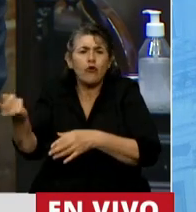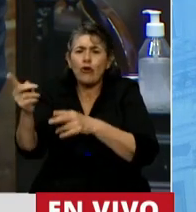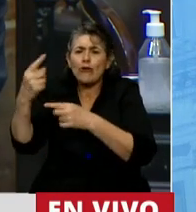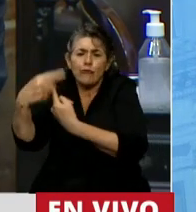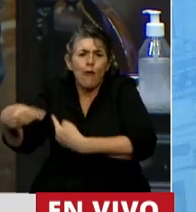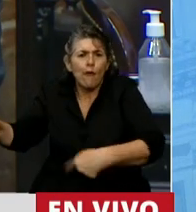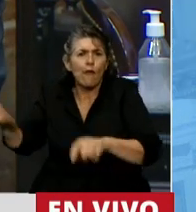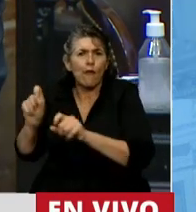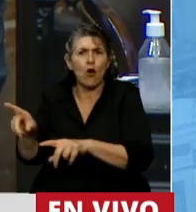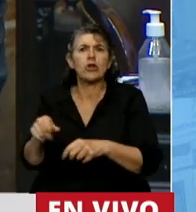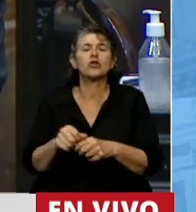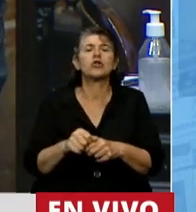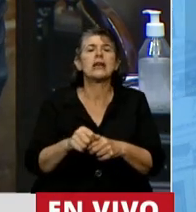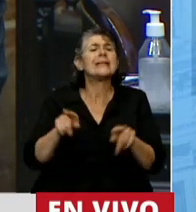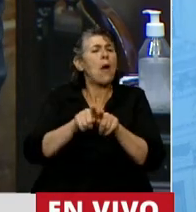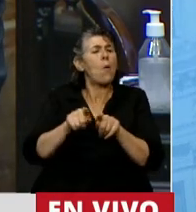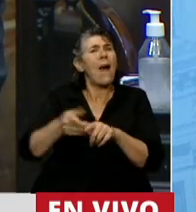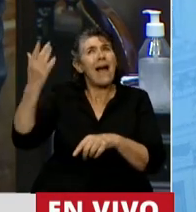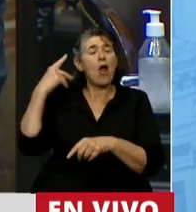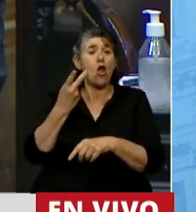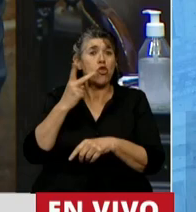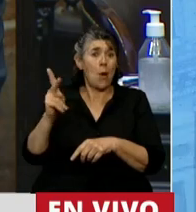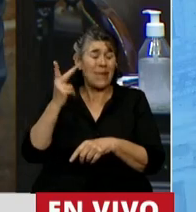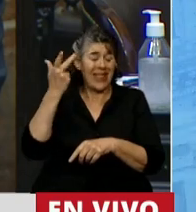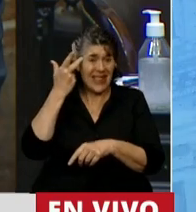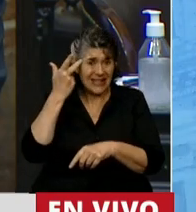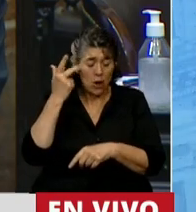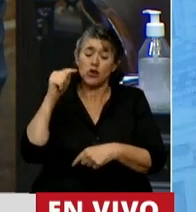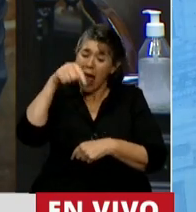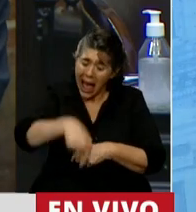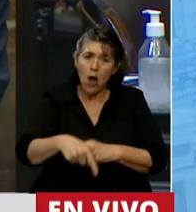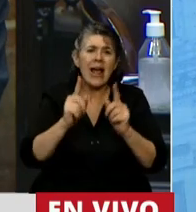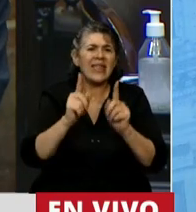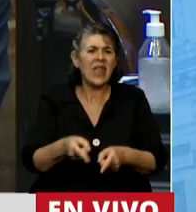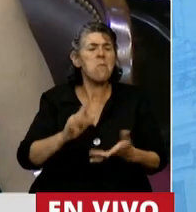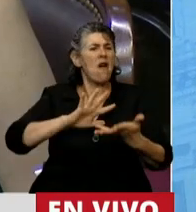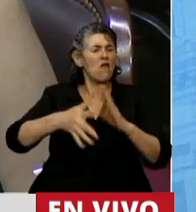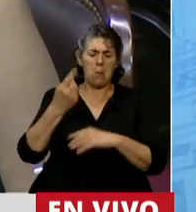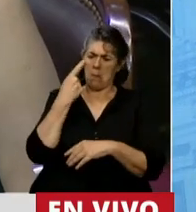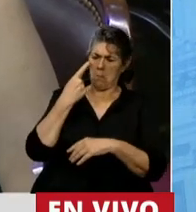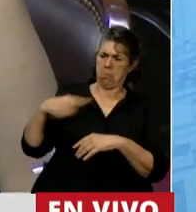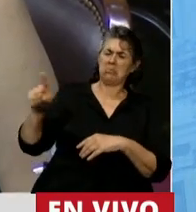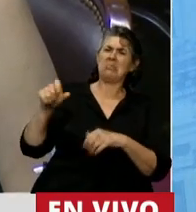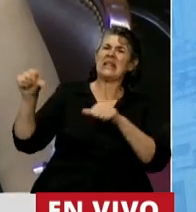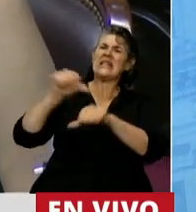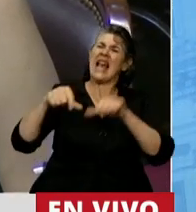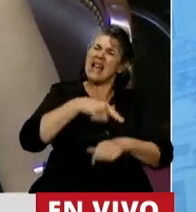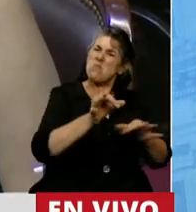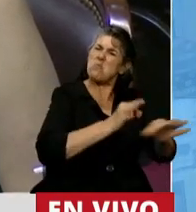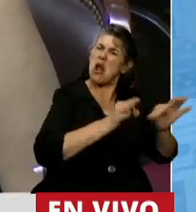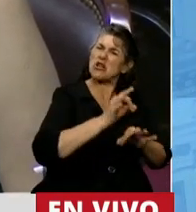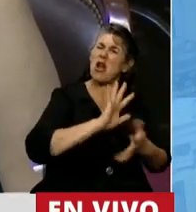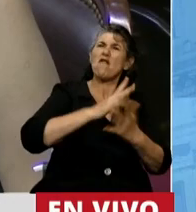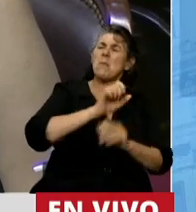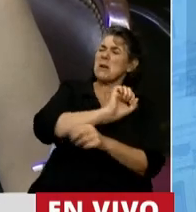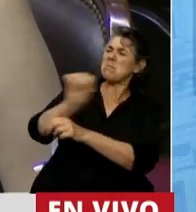hice con el anterior. Y lo hago porque este proyecto desconoce la ciencia y el derecho. He sido